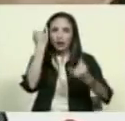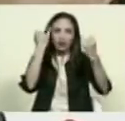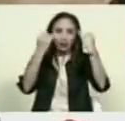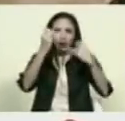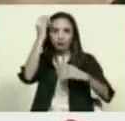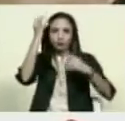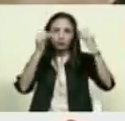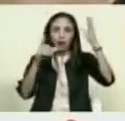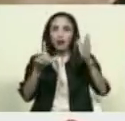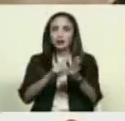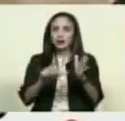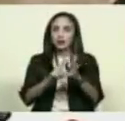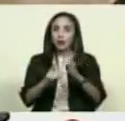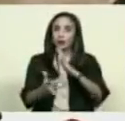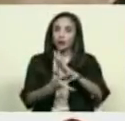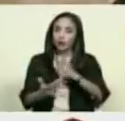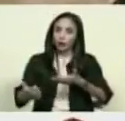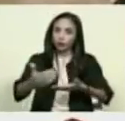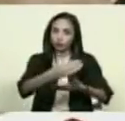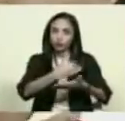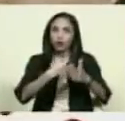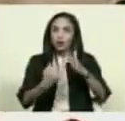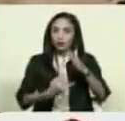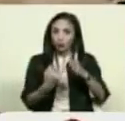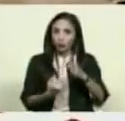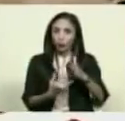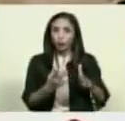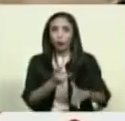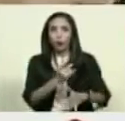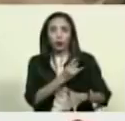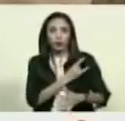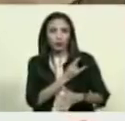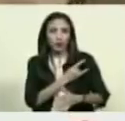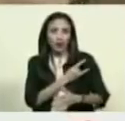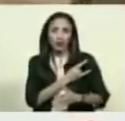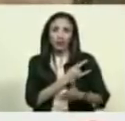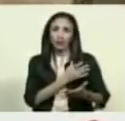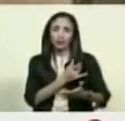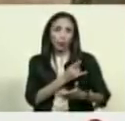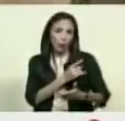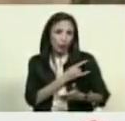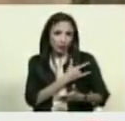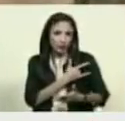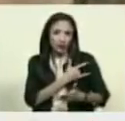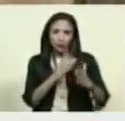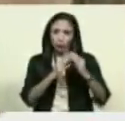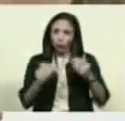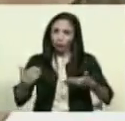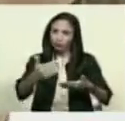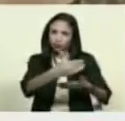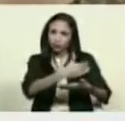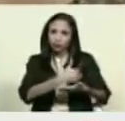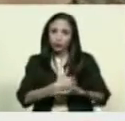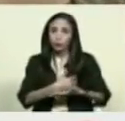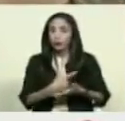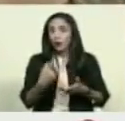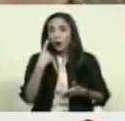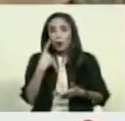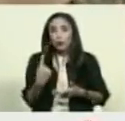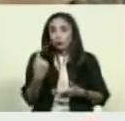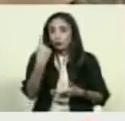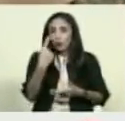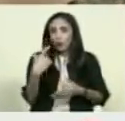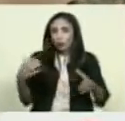en liceos técnicos, en institutos universitarios o politécnicos territoriales y en los espacios del INSEE como una sola potencia